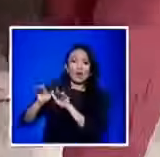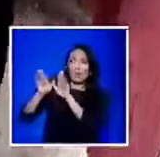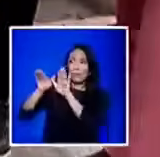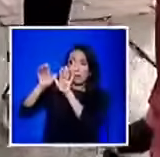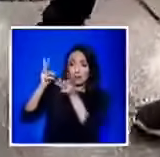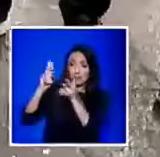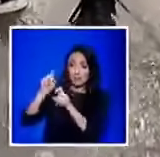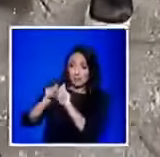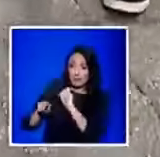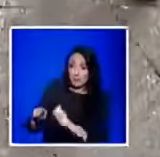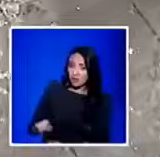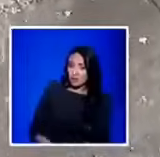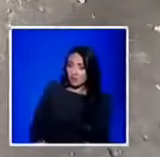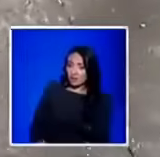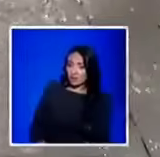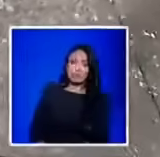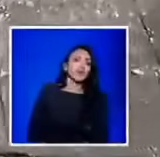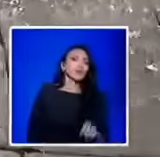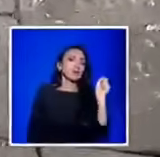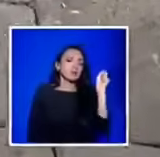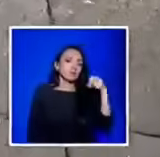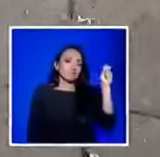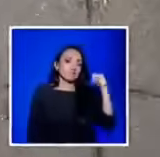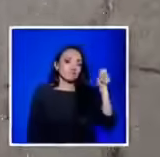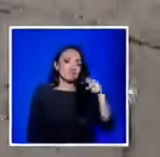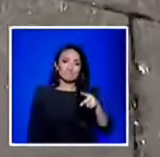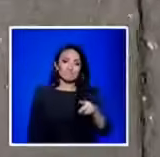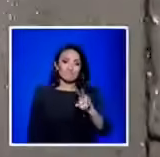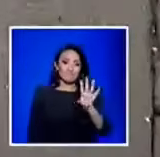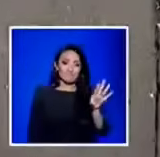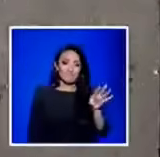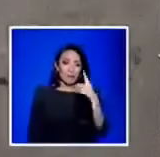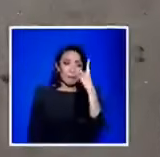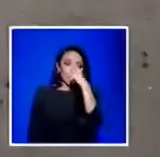buenos días. Buenos días, sí, el excremento de la paloma, aunque